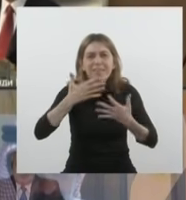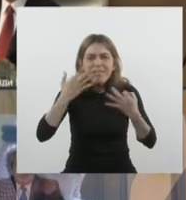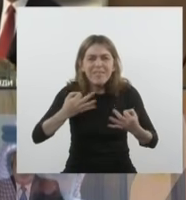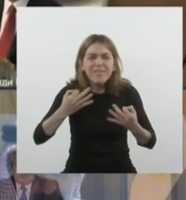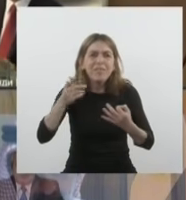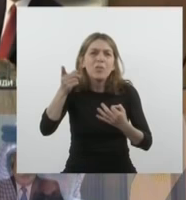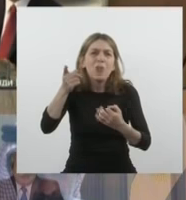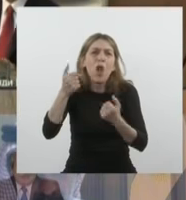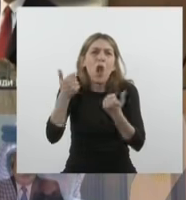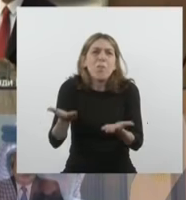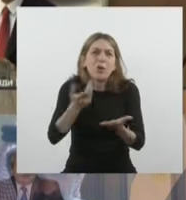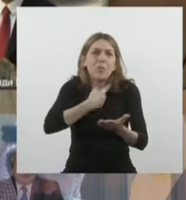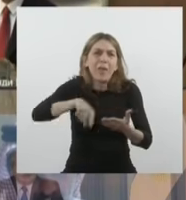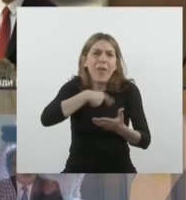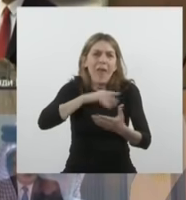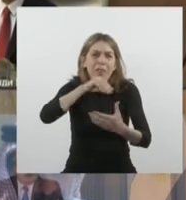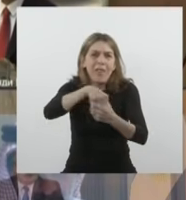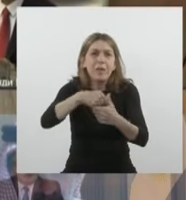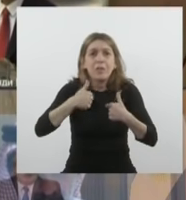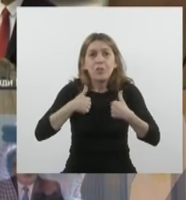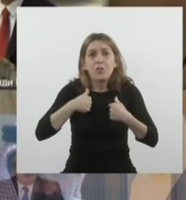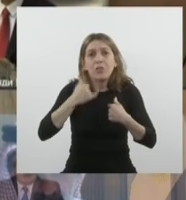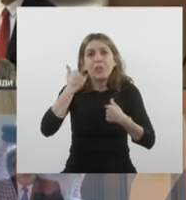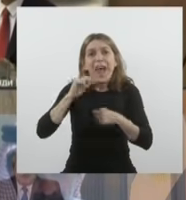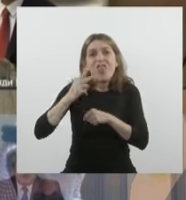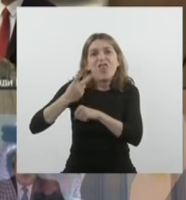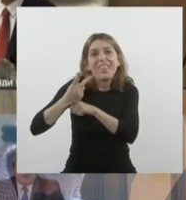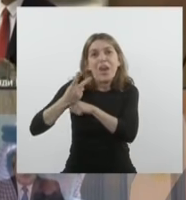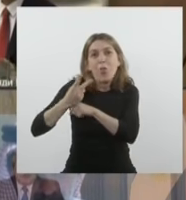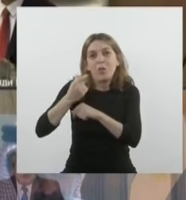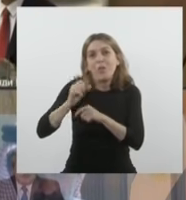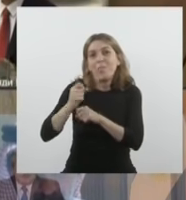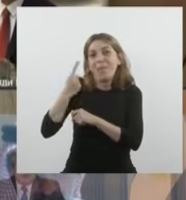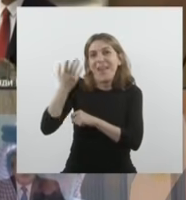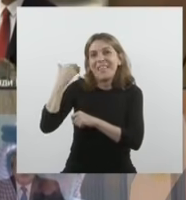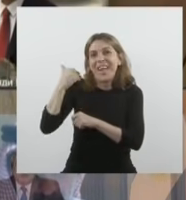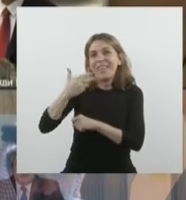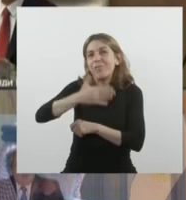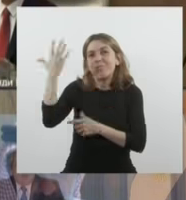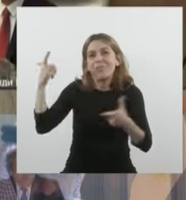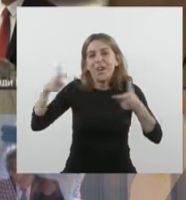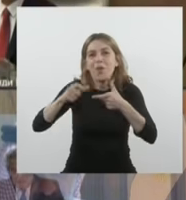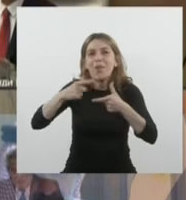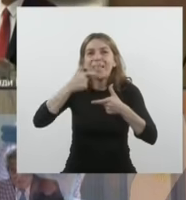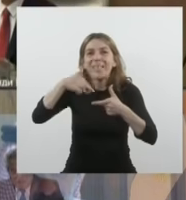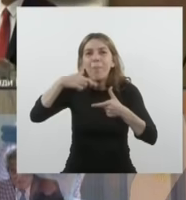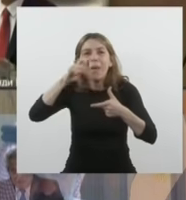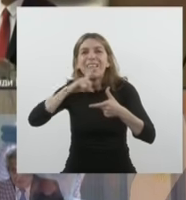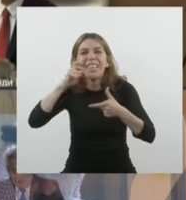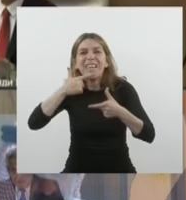darnos esta oportunidad de participar en mi caso por segunda vez en el foro de san petersburgo en